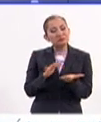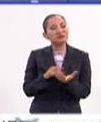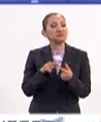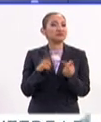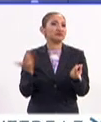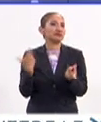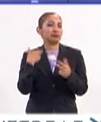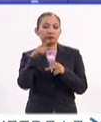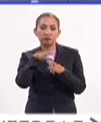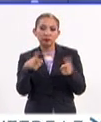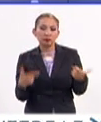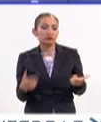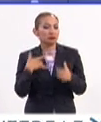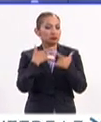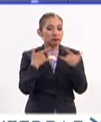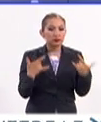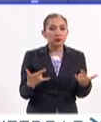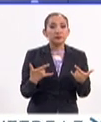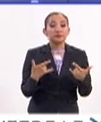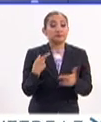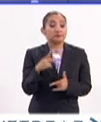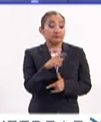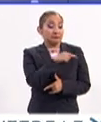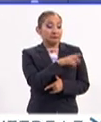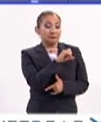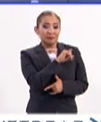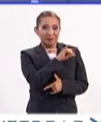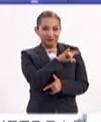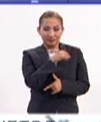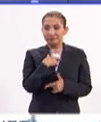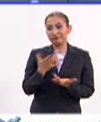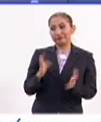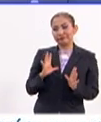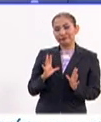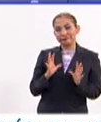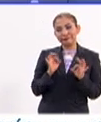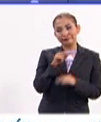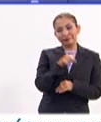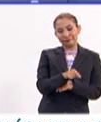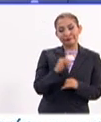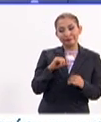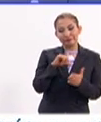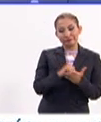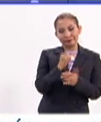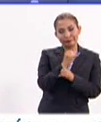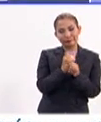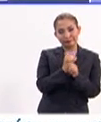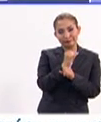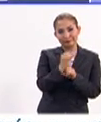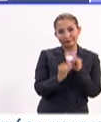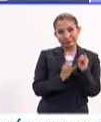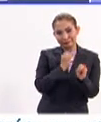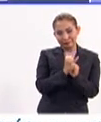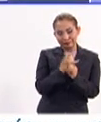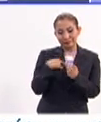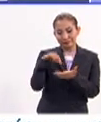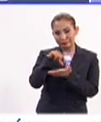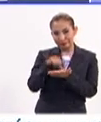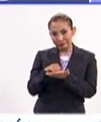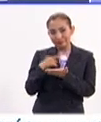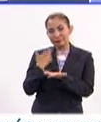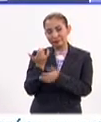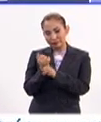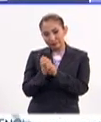la lingüística, la historia, pero fue Cosío Villegas el fundador del Centro de Estudios Internacionales, del Centro de